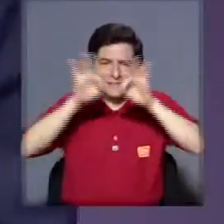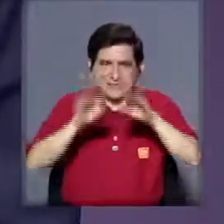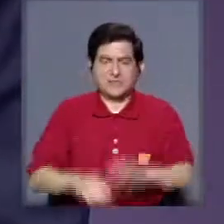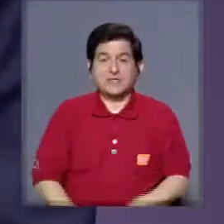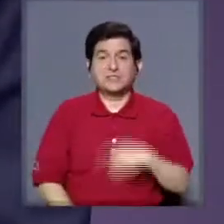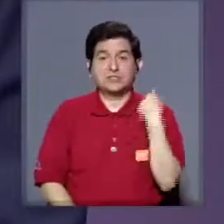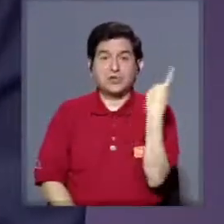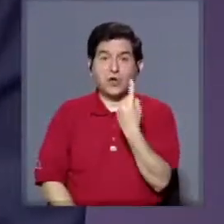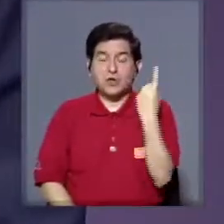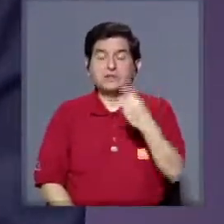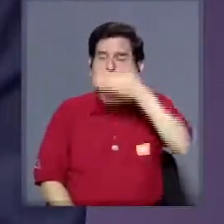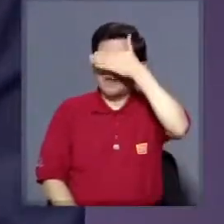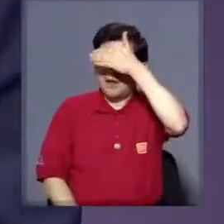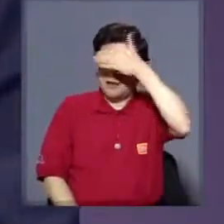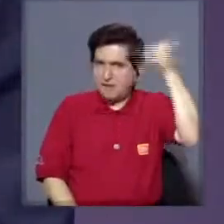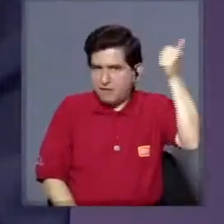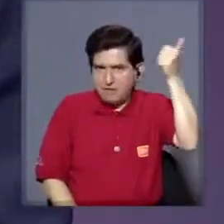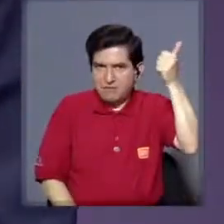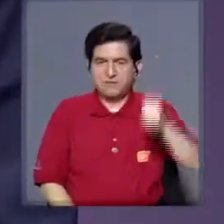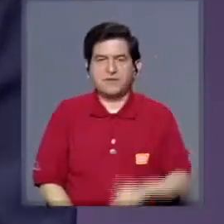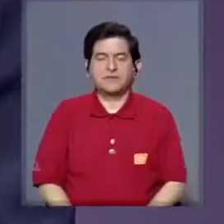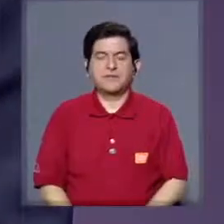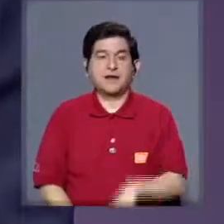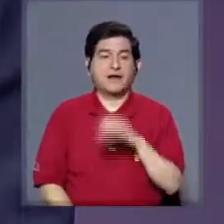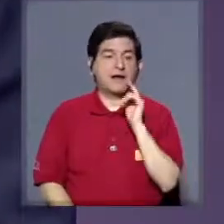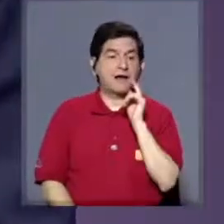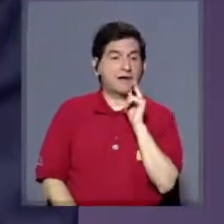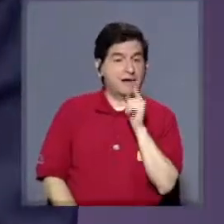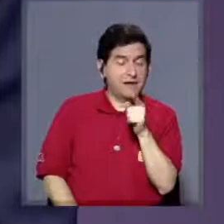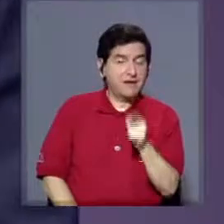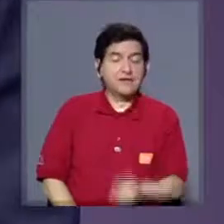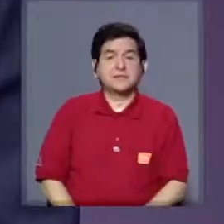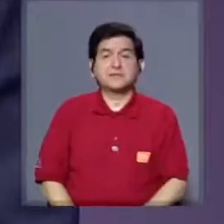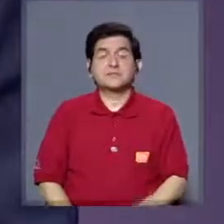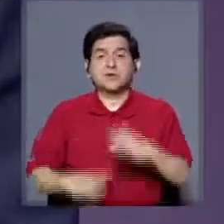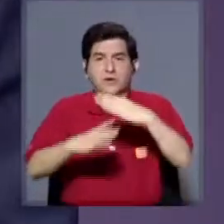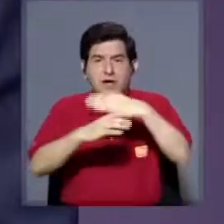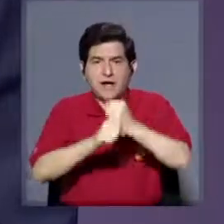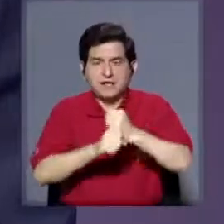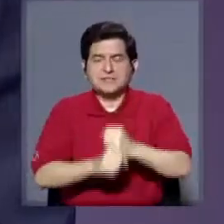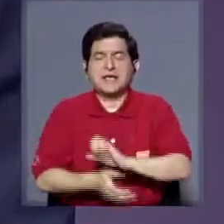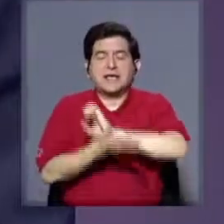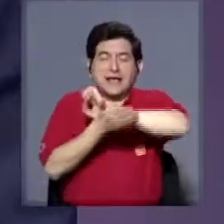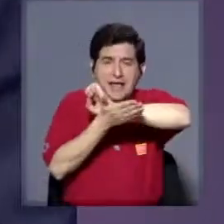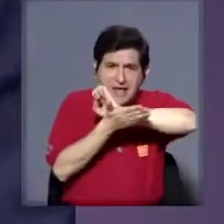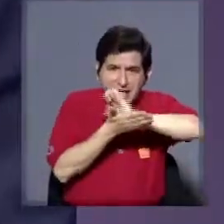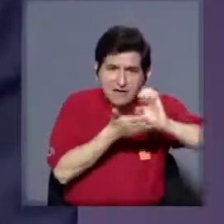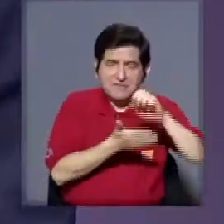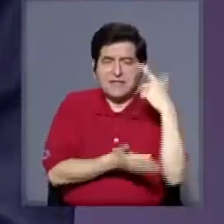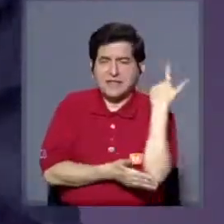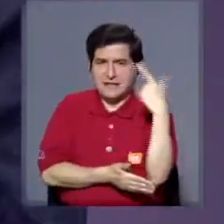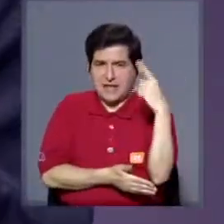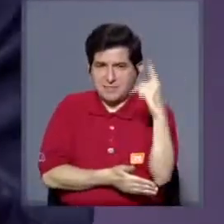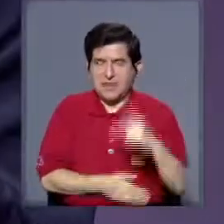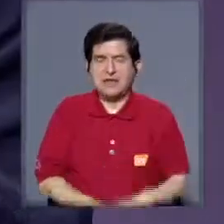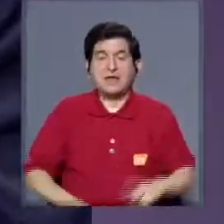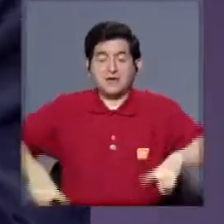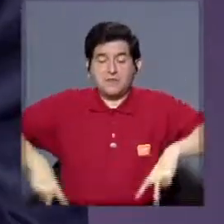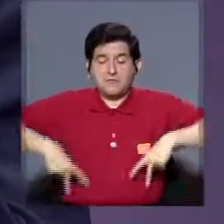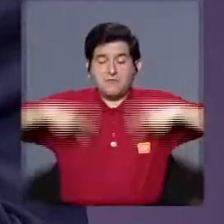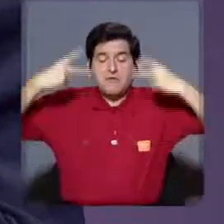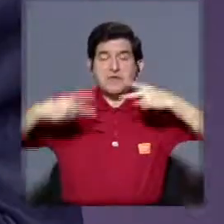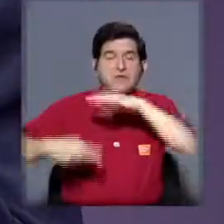es el que siempre se nos olvida es que este que se ha hecho para evitar un peligro parada